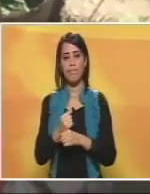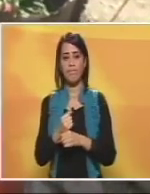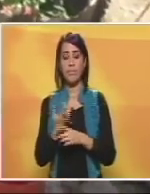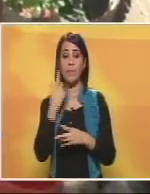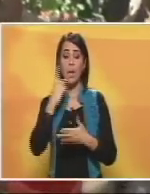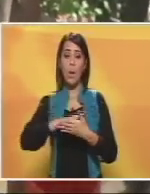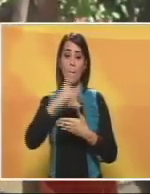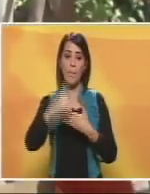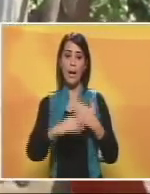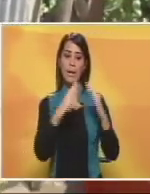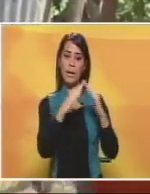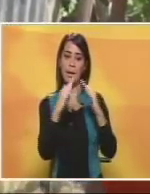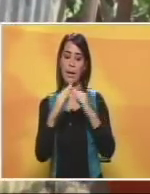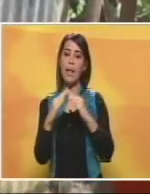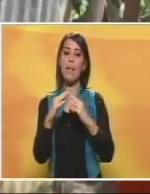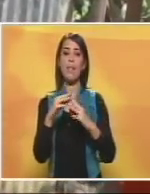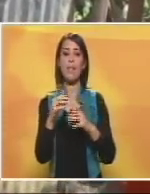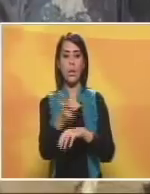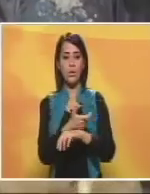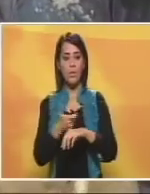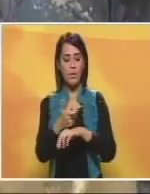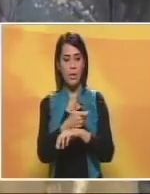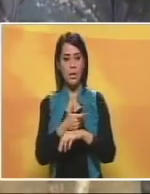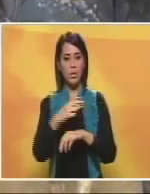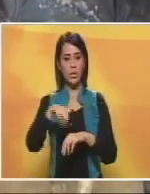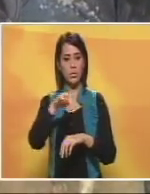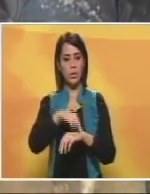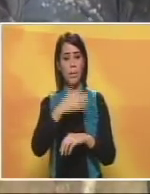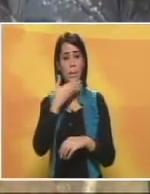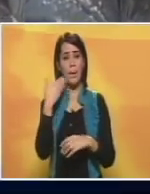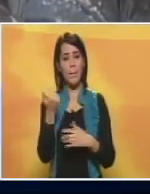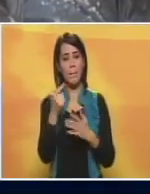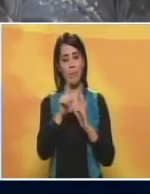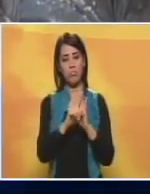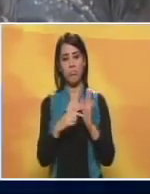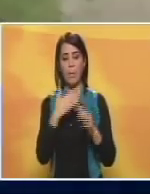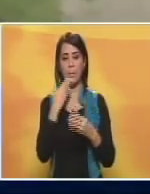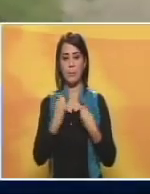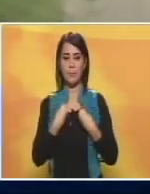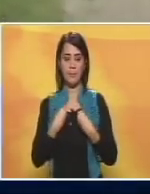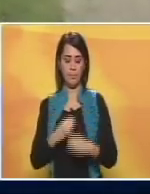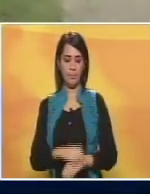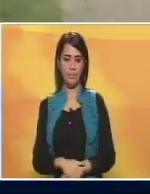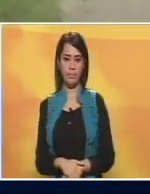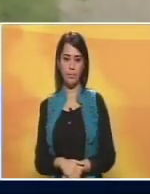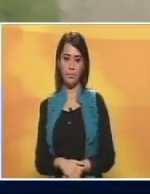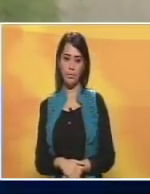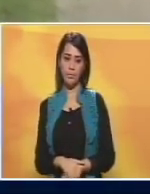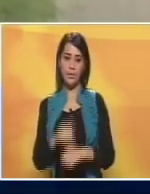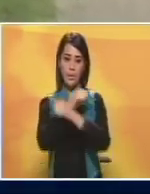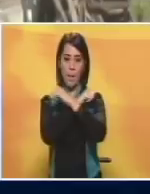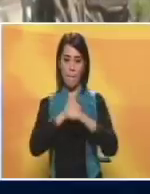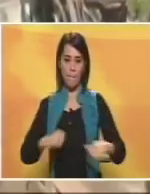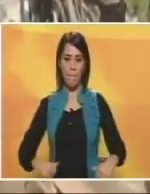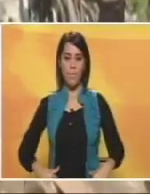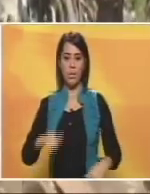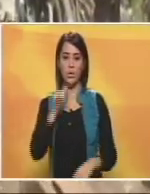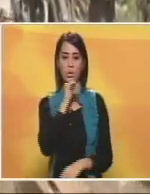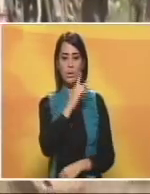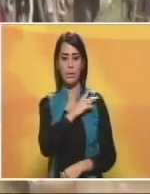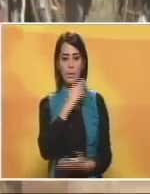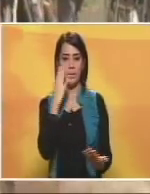los planes de vivienda del gobierno nacional a fin de mejorar sus condiciones de vida. Desde el estado portugués, Emmanuel